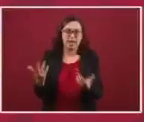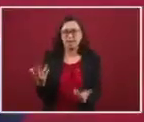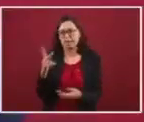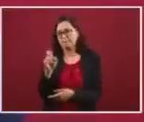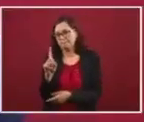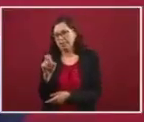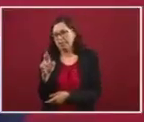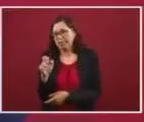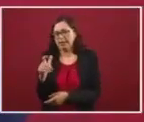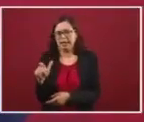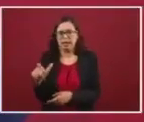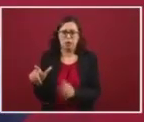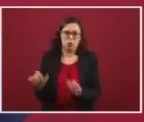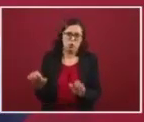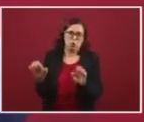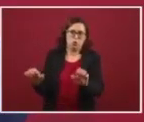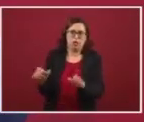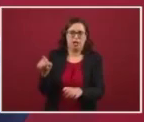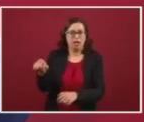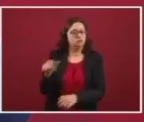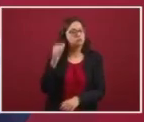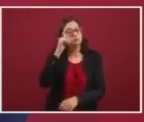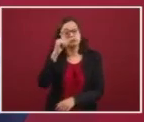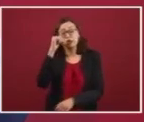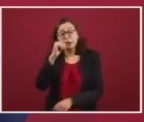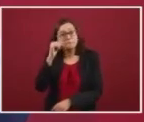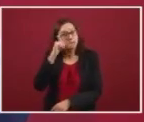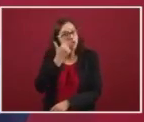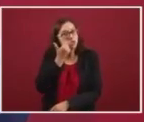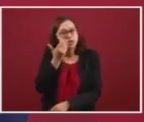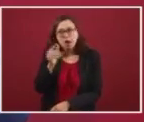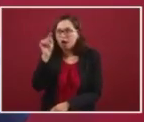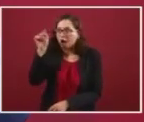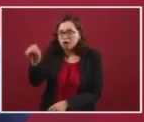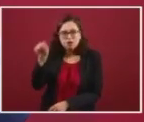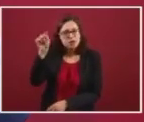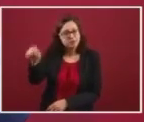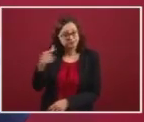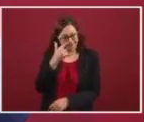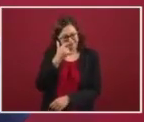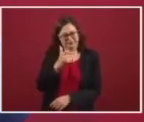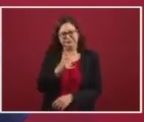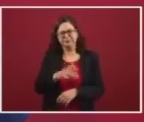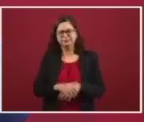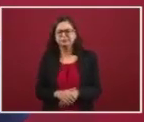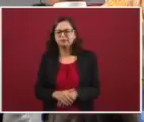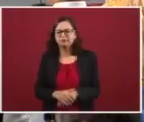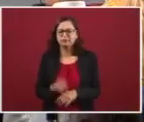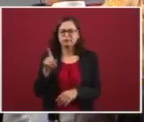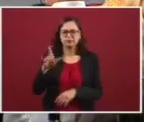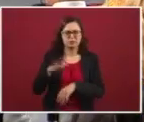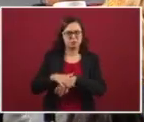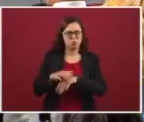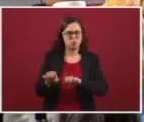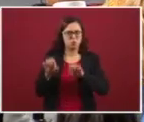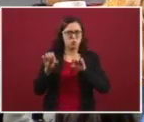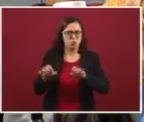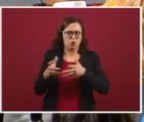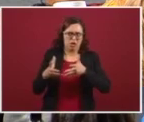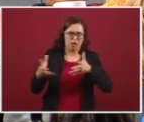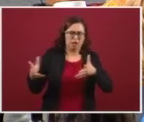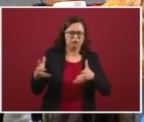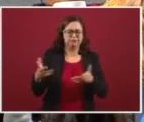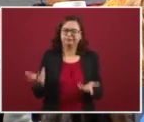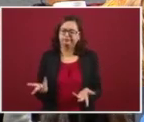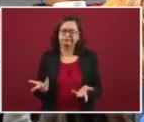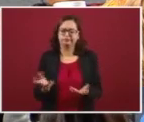donde extrañamente solicitan las depositarías y es donde estas que son de más alto impacto, pues como la